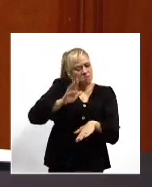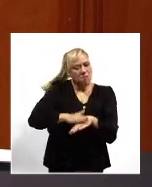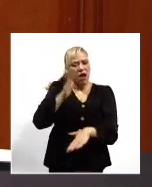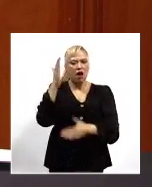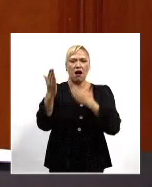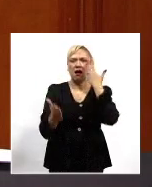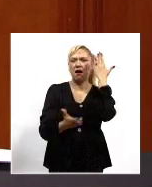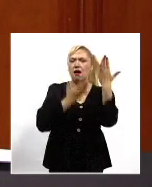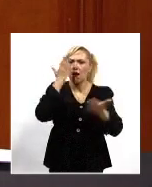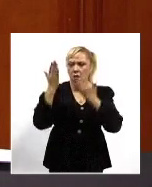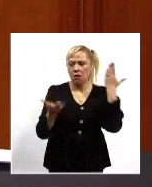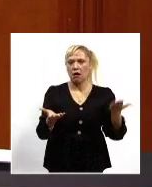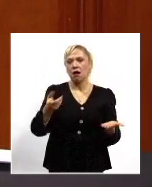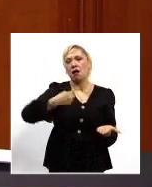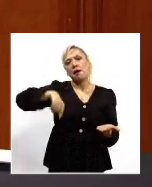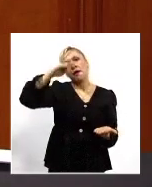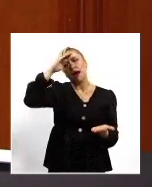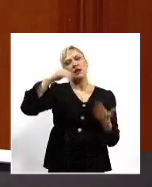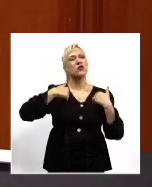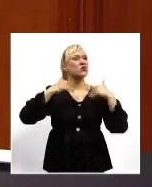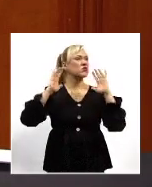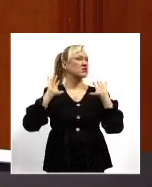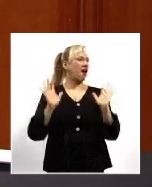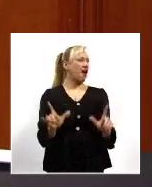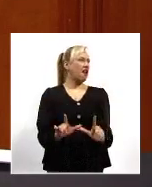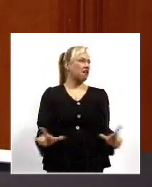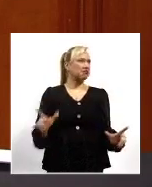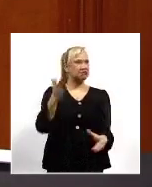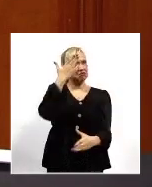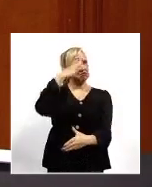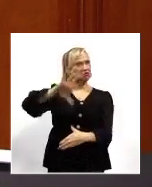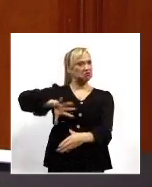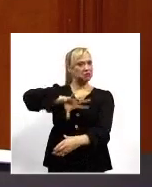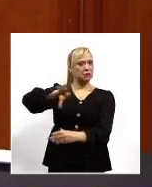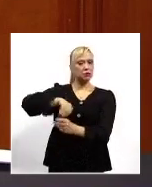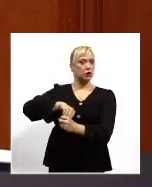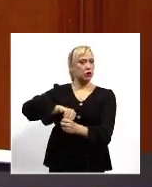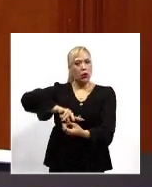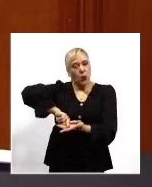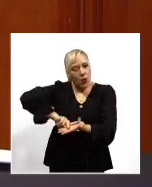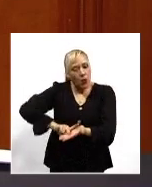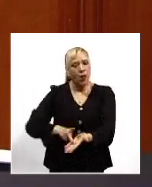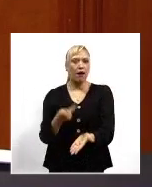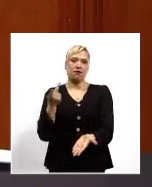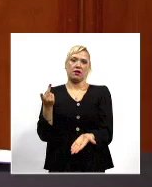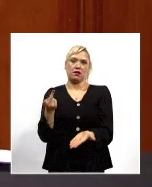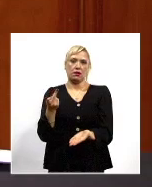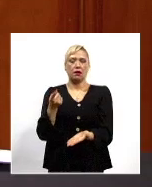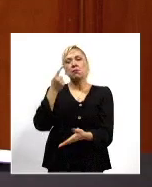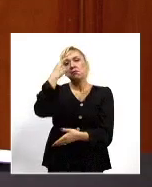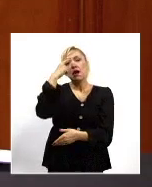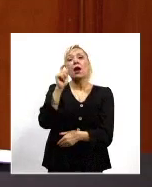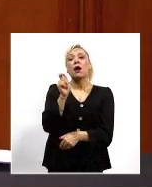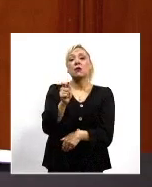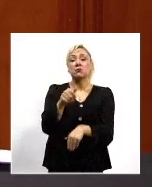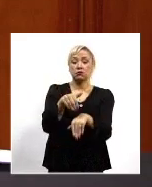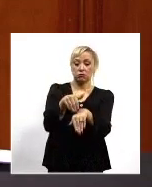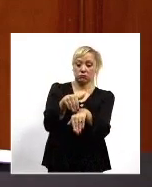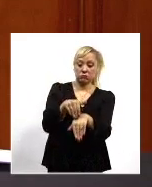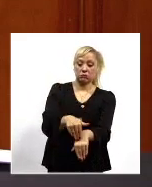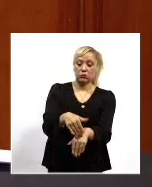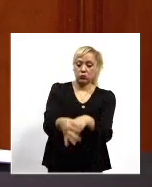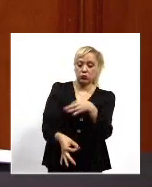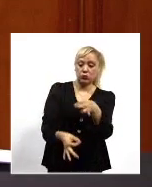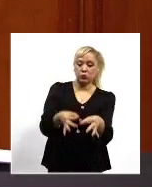que pensábamos que ya sabíamos. Solo así estamos cumpliendo con nuestro